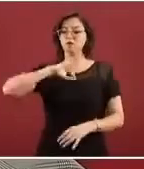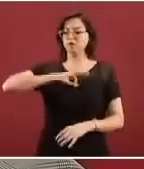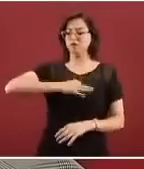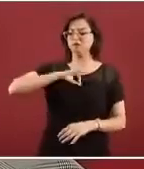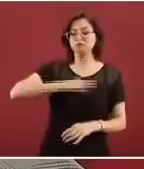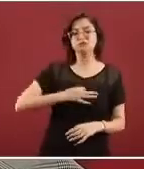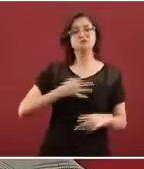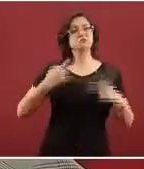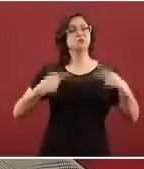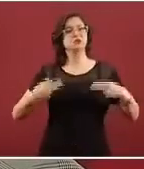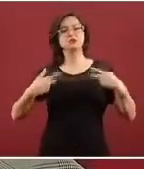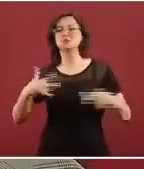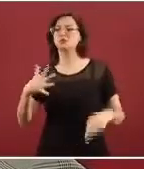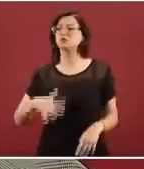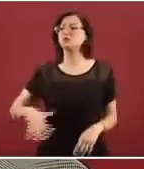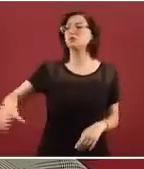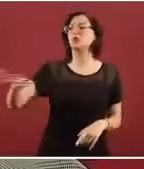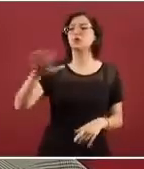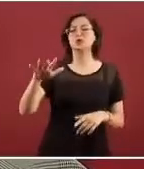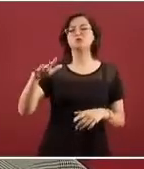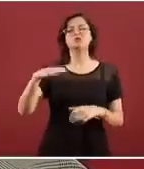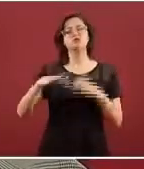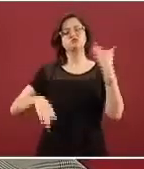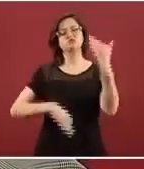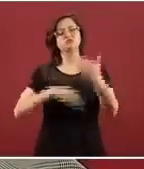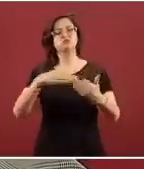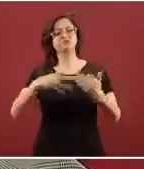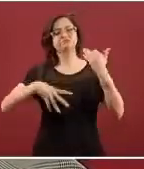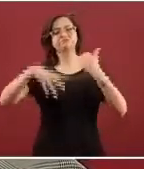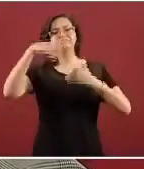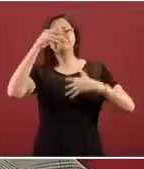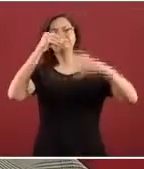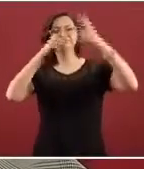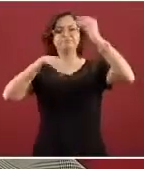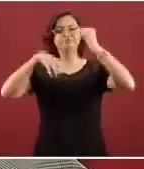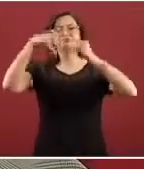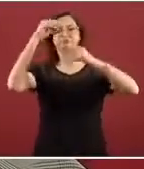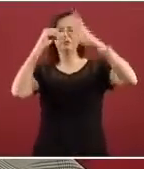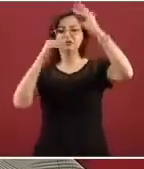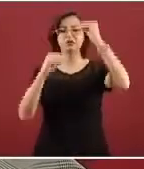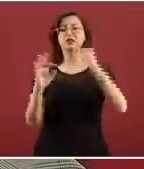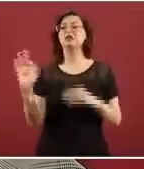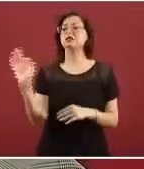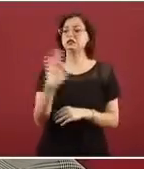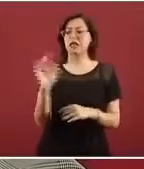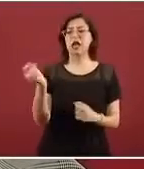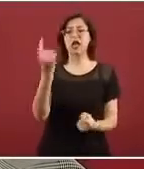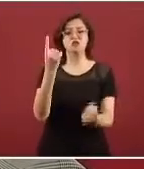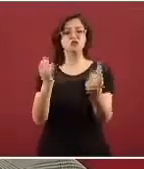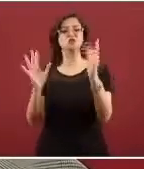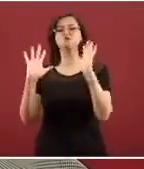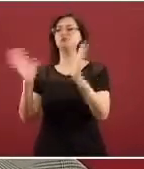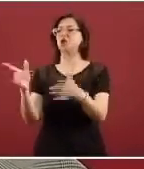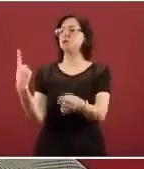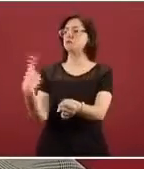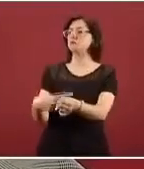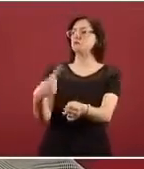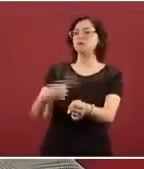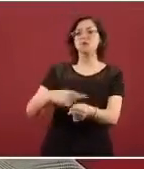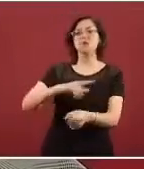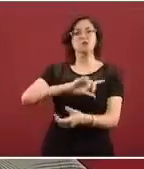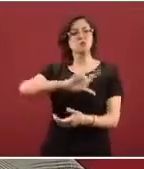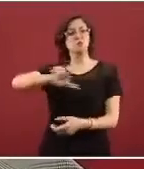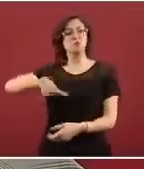nosotros, toda la población mexicana, y hemos seguro adquirido inmunidad algunos de nosotros. Y una vez